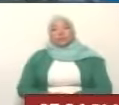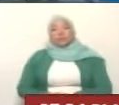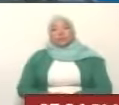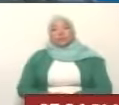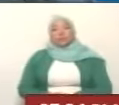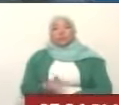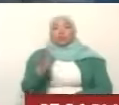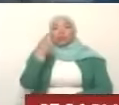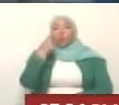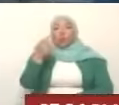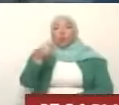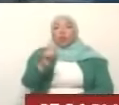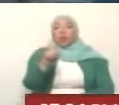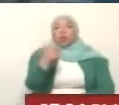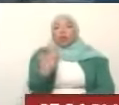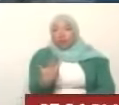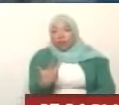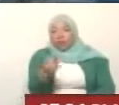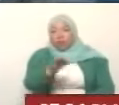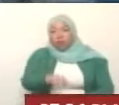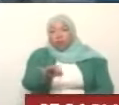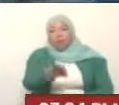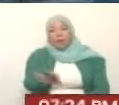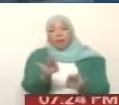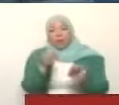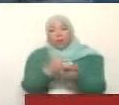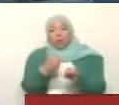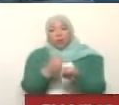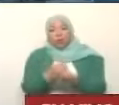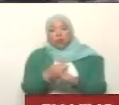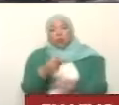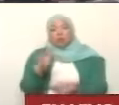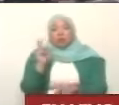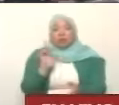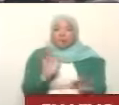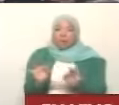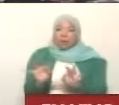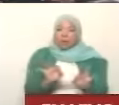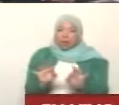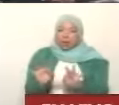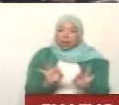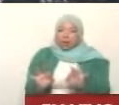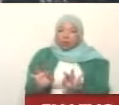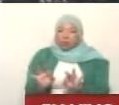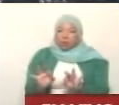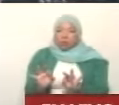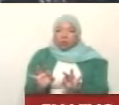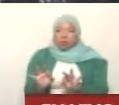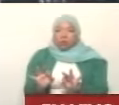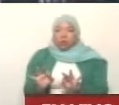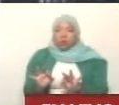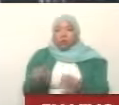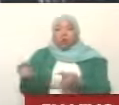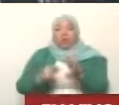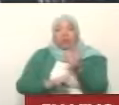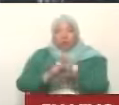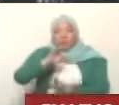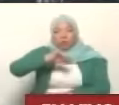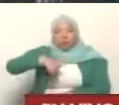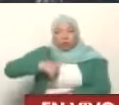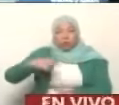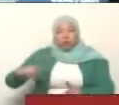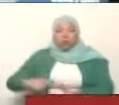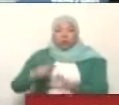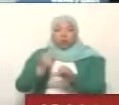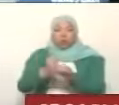Hemos visto las 3 zonas económicas especiales están muy preparados para ese desarrollo, para ese